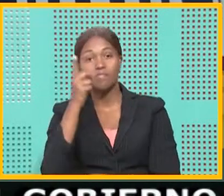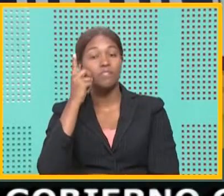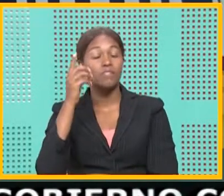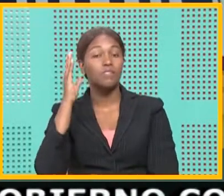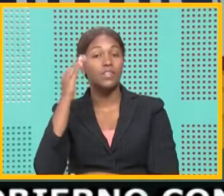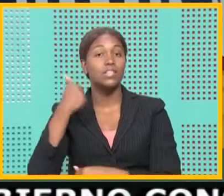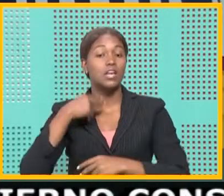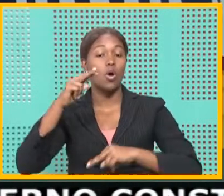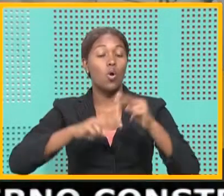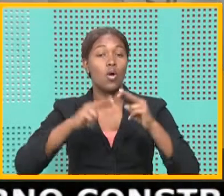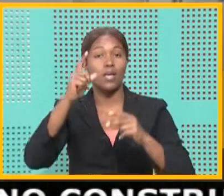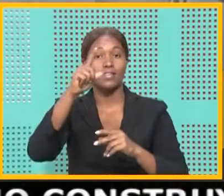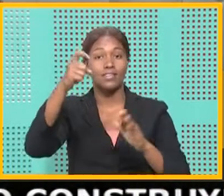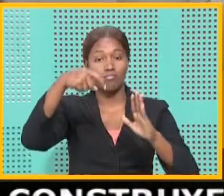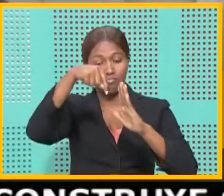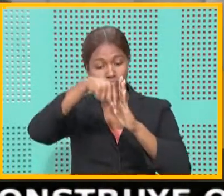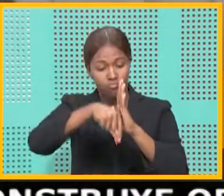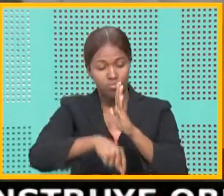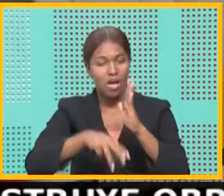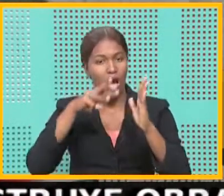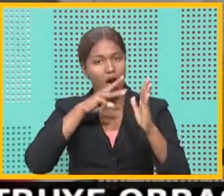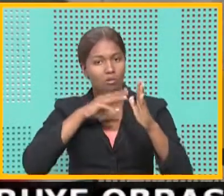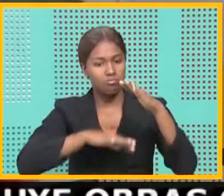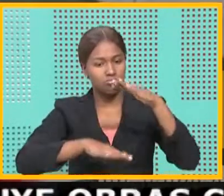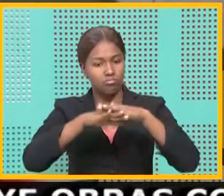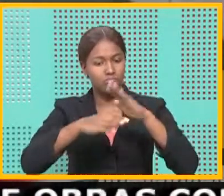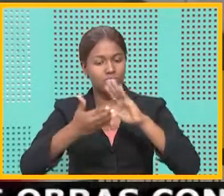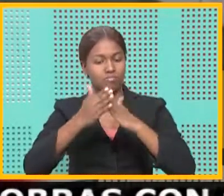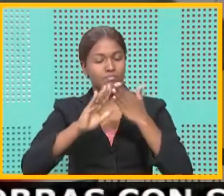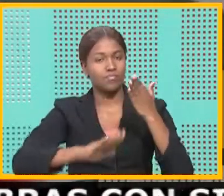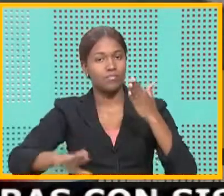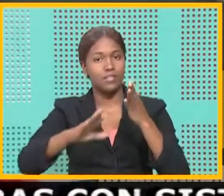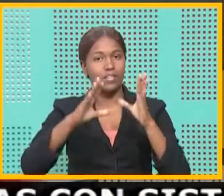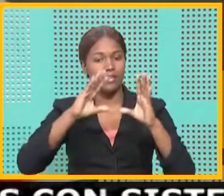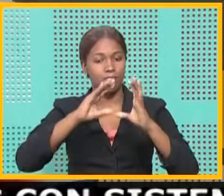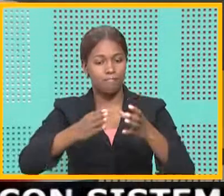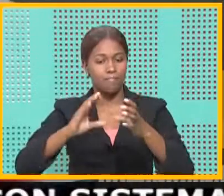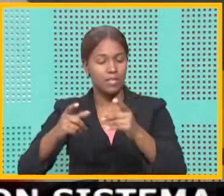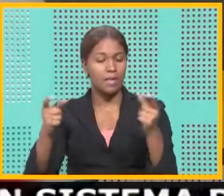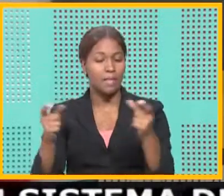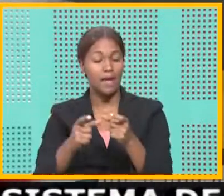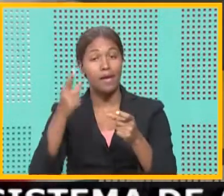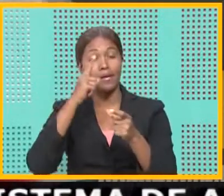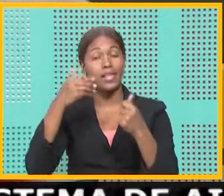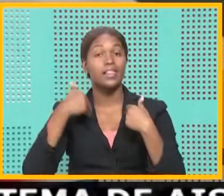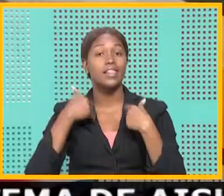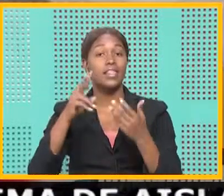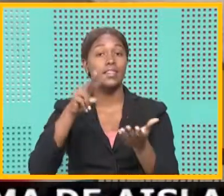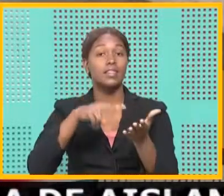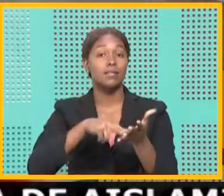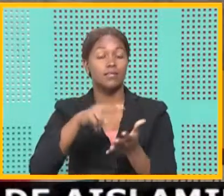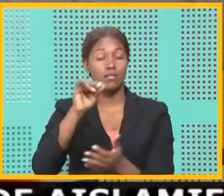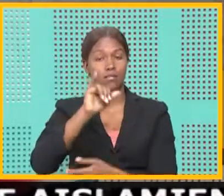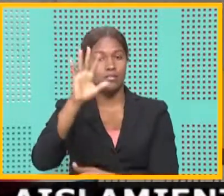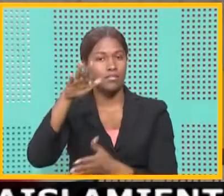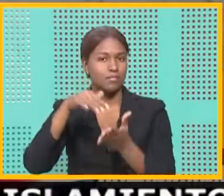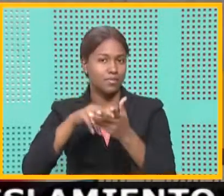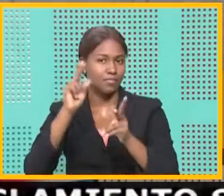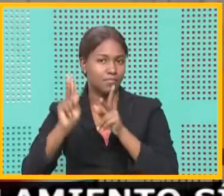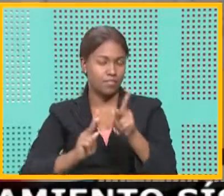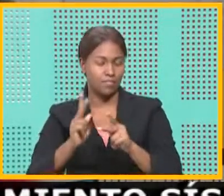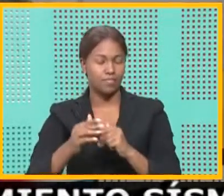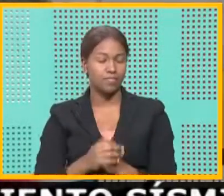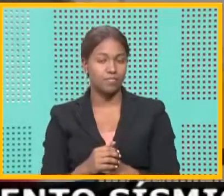construirá 100 pozos de agua potable como unidades de acueductos en comunidades pequeñas para unas 2,000 y 5,000